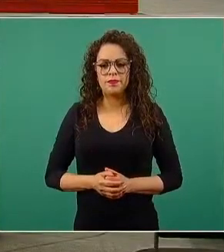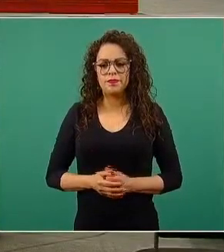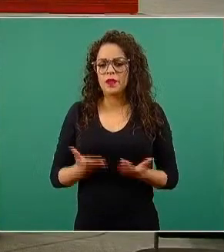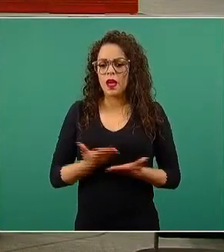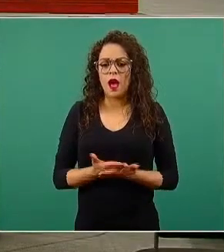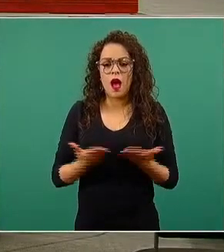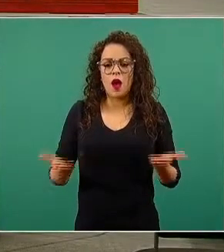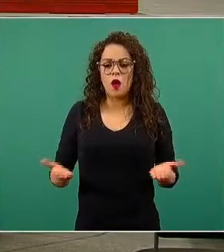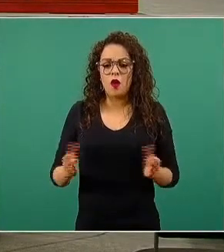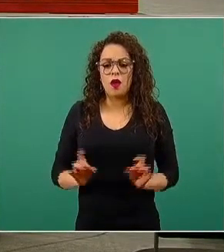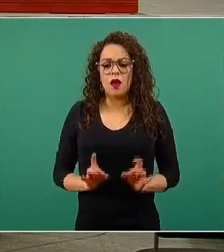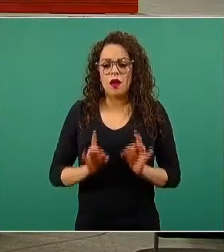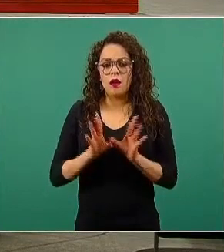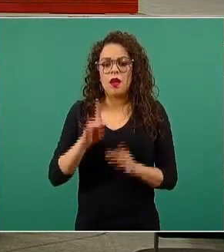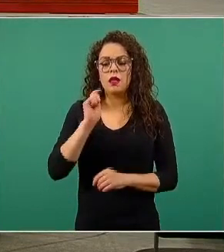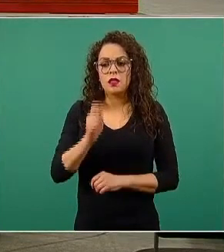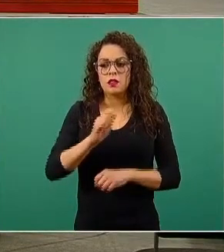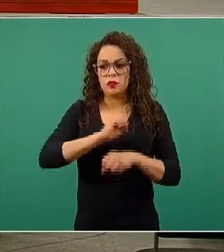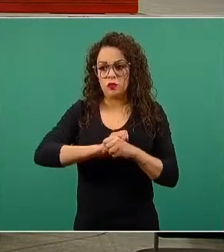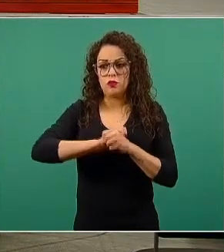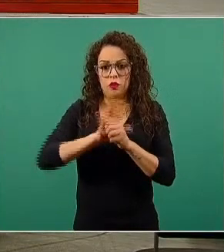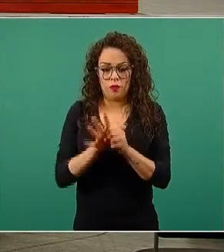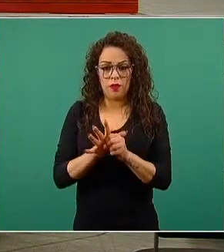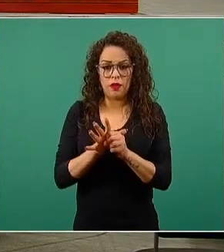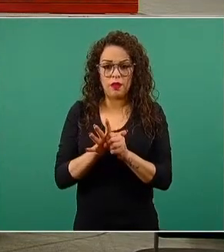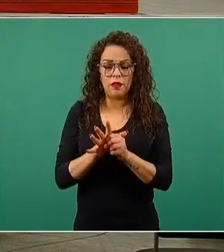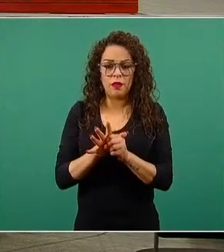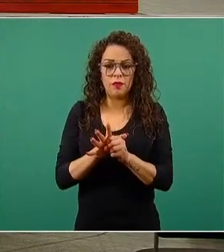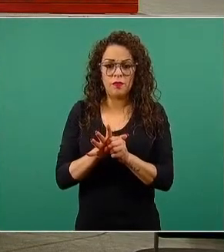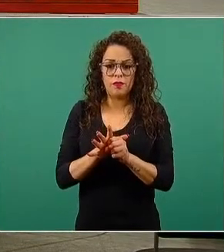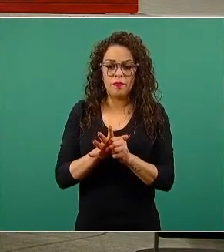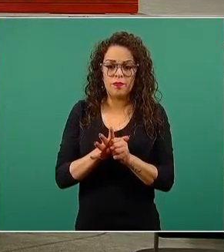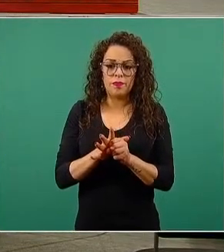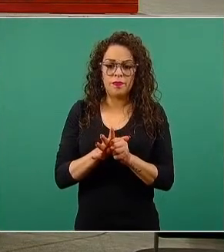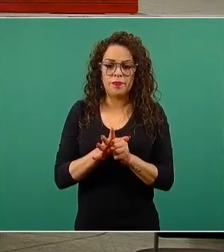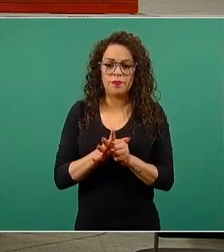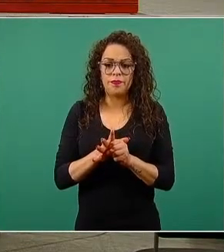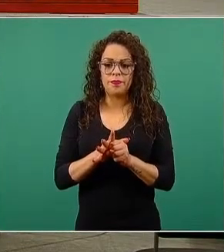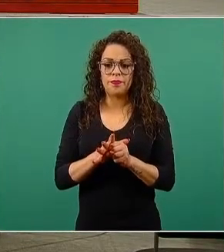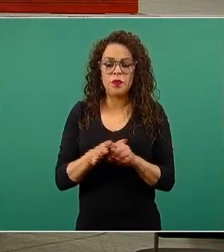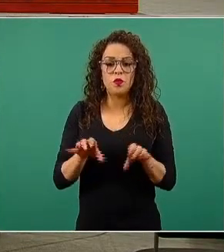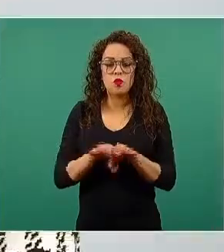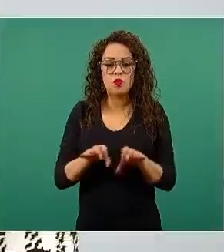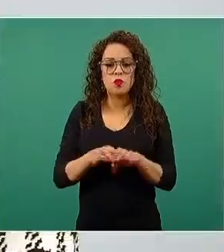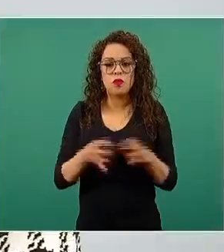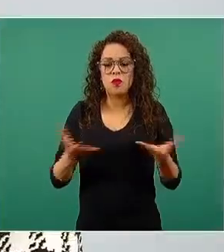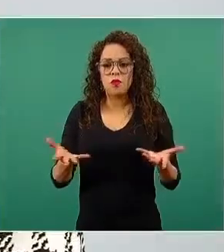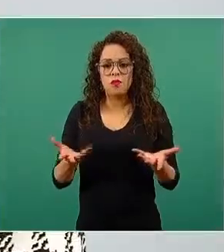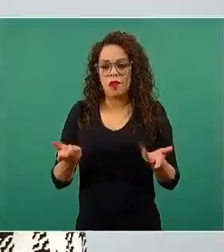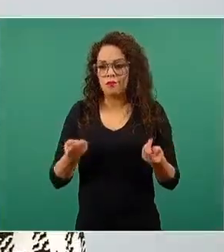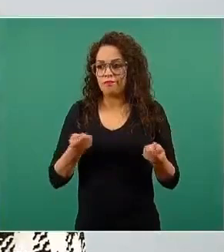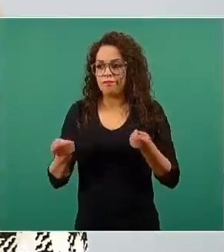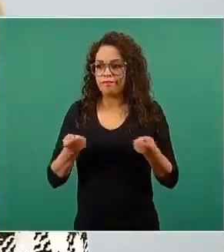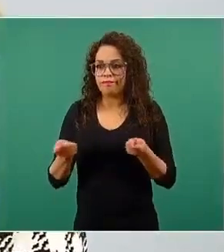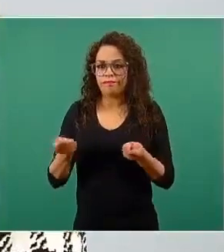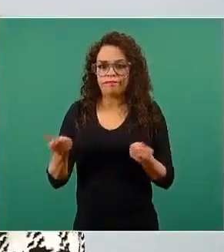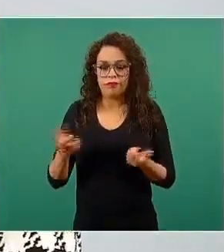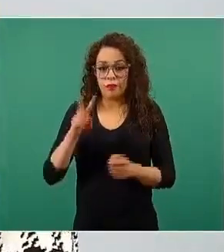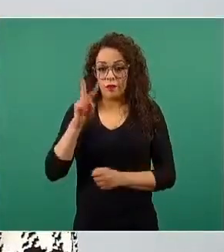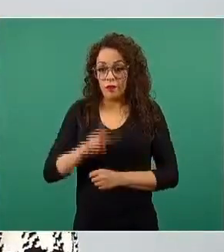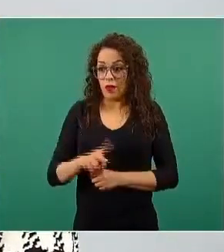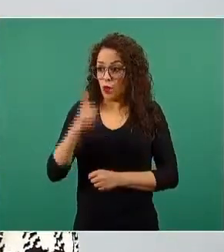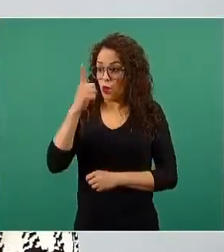ahora al enfrentarse con COVID-19 y pues tener que manejar a todo un estado, ¿no? O darle la orientación